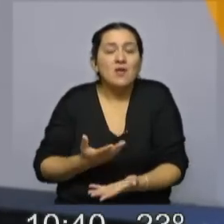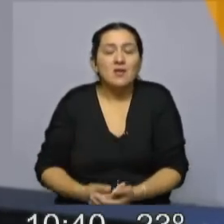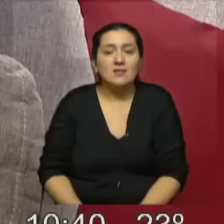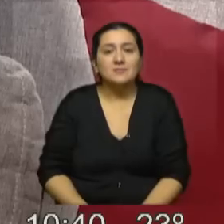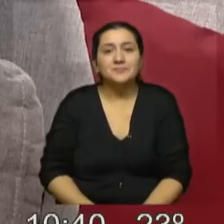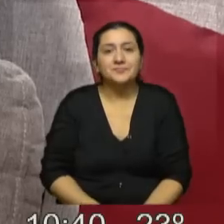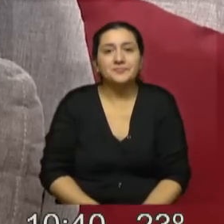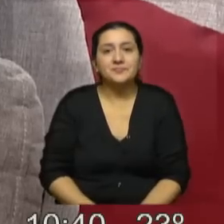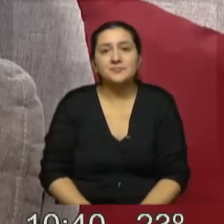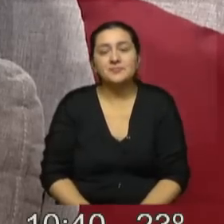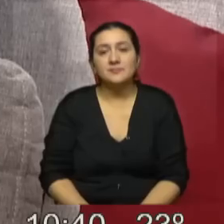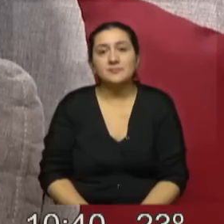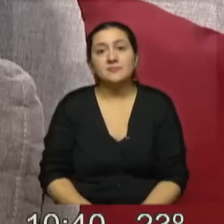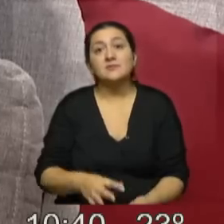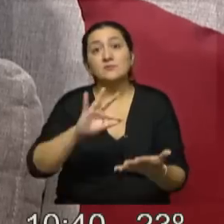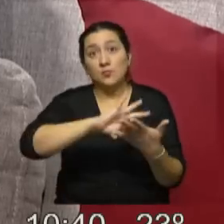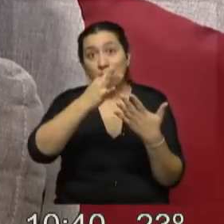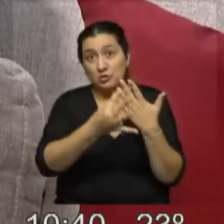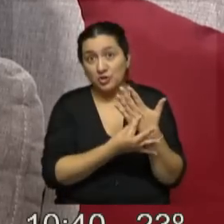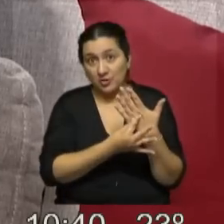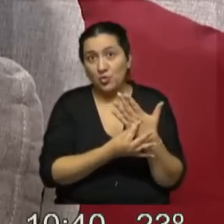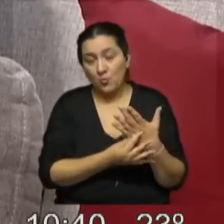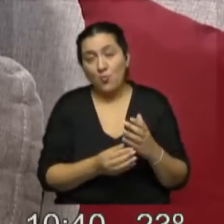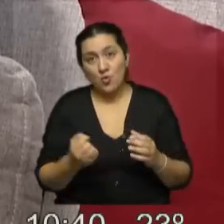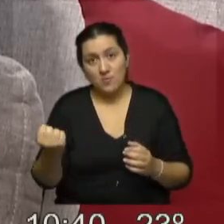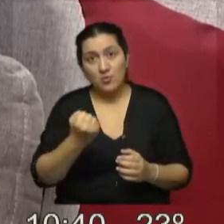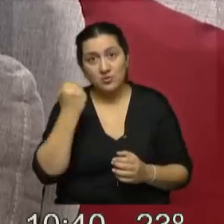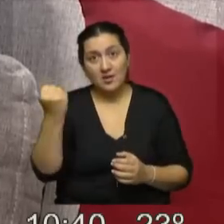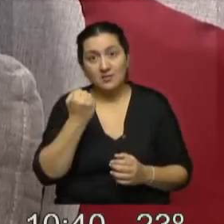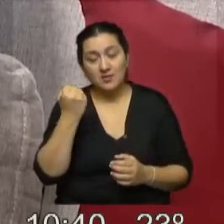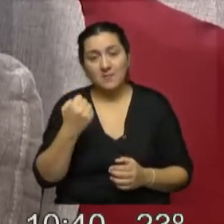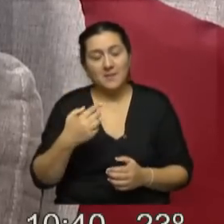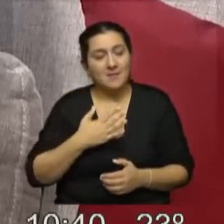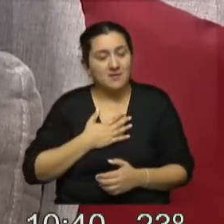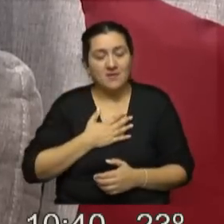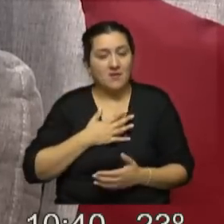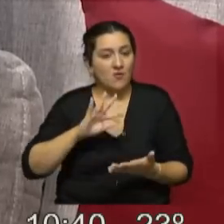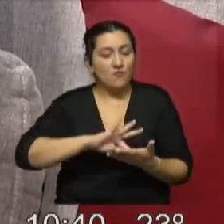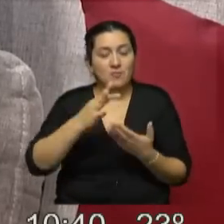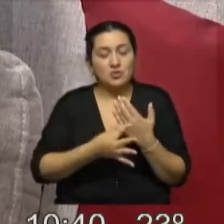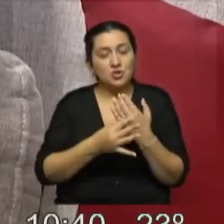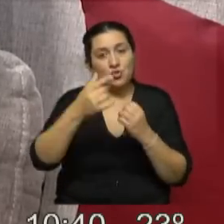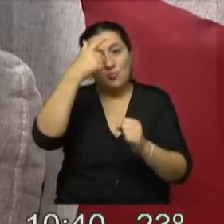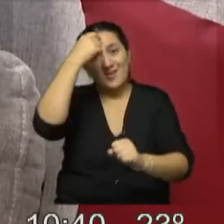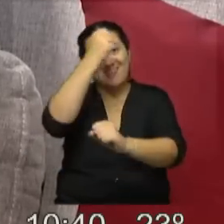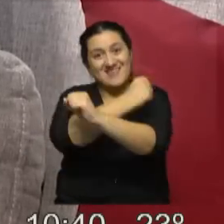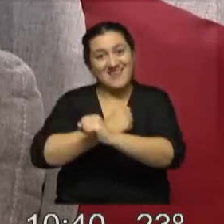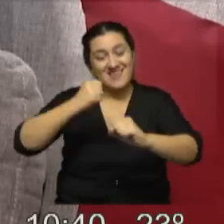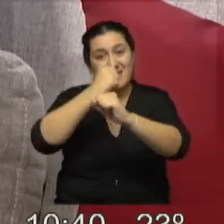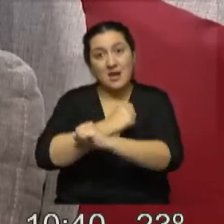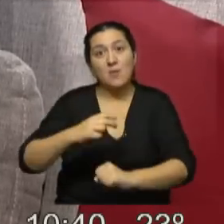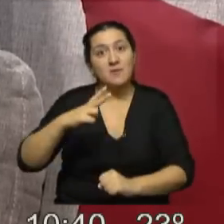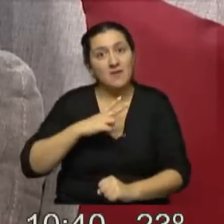eso o fue un proyecto enorme Para mí fue el proyecto que como ingeniera en el ámbito privado